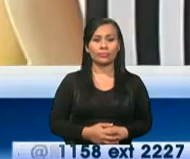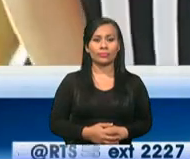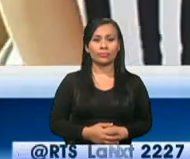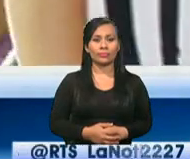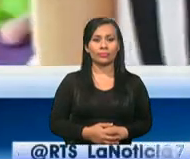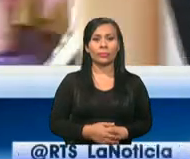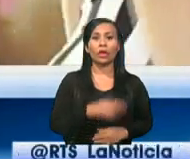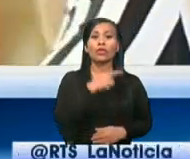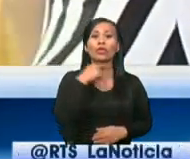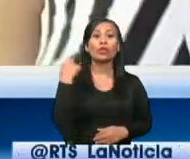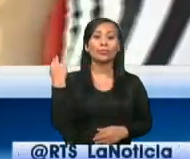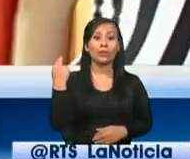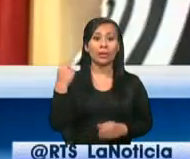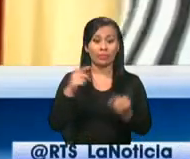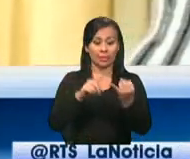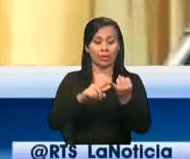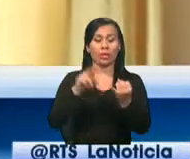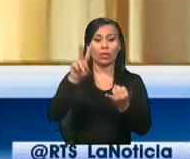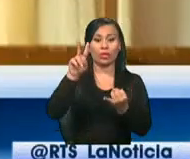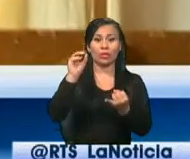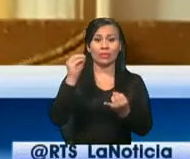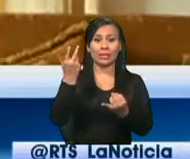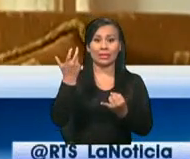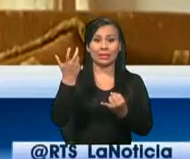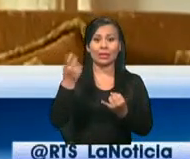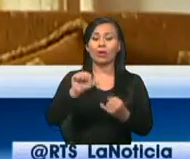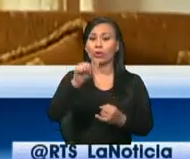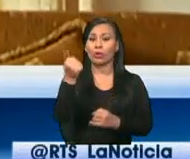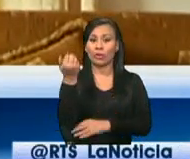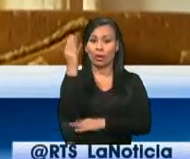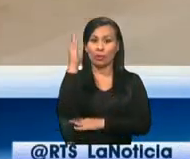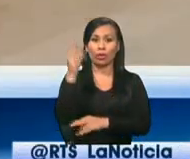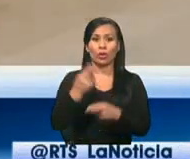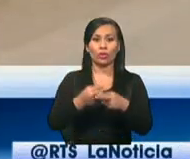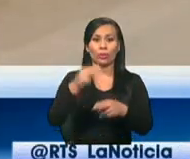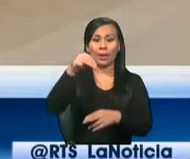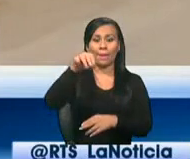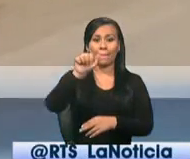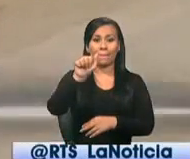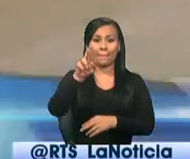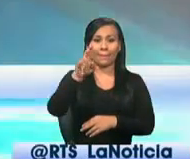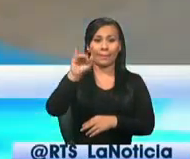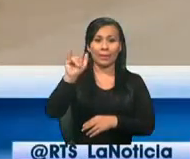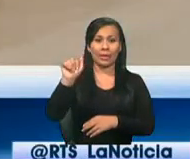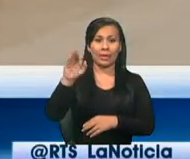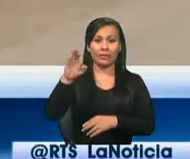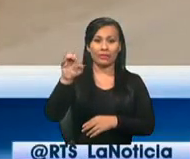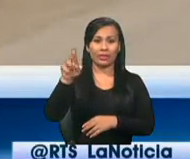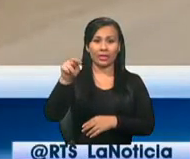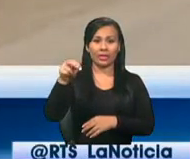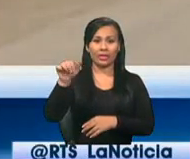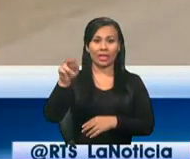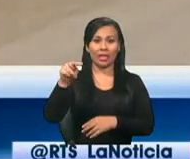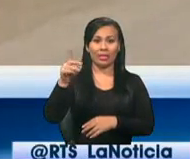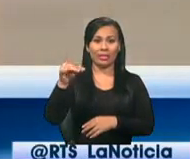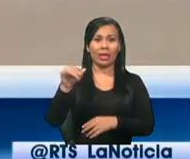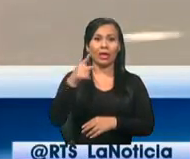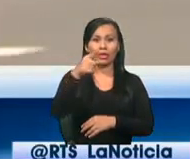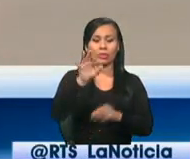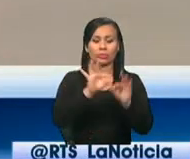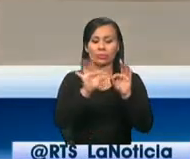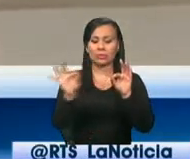En noviembre del 2013, otra modelo, María Fernanda Vargas, fue víctima de una riña callejera en el cantón Simón